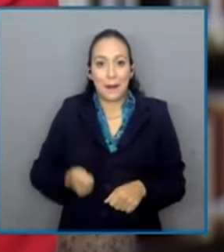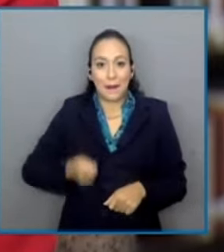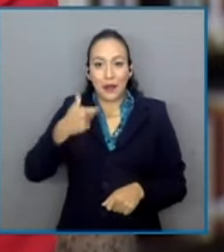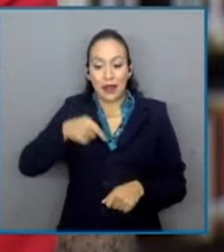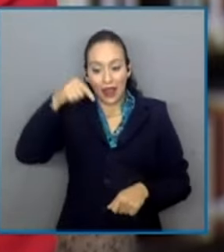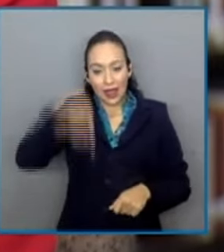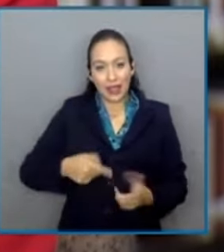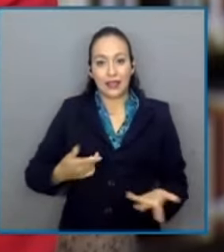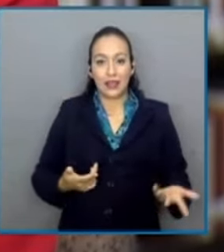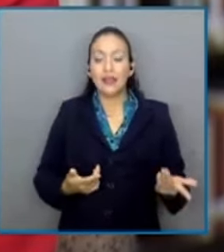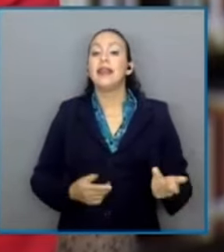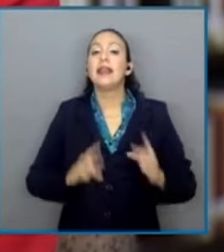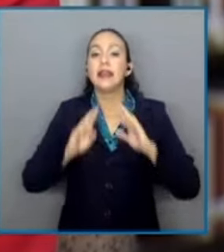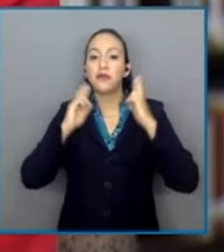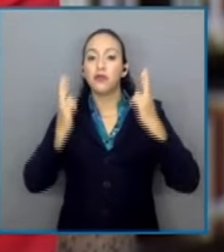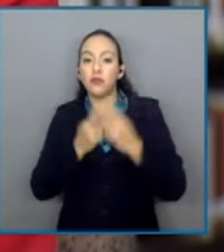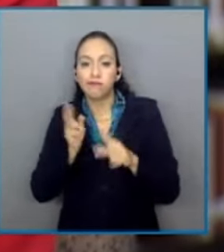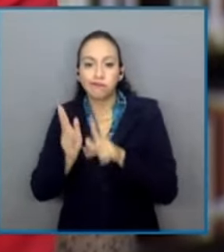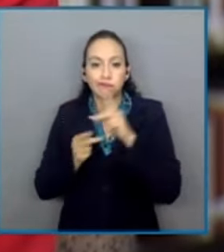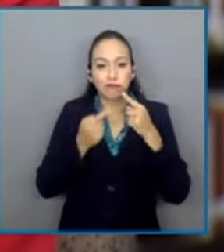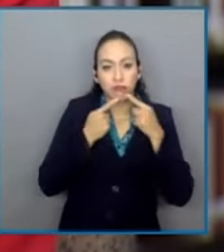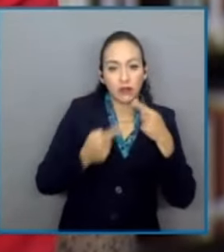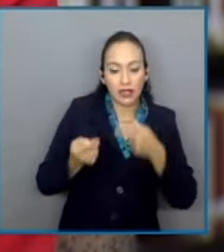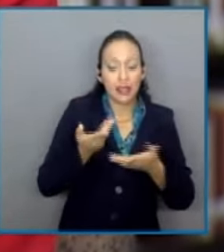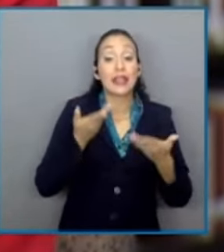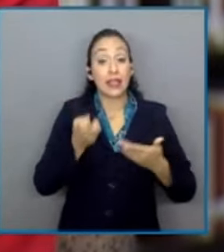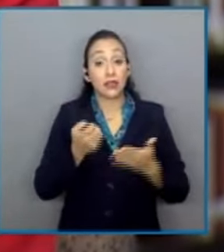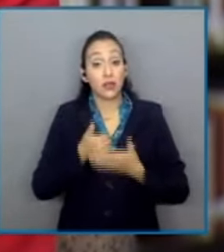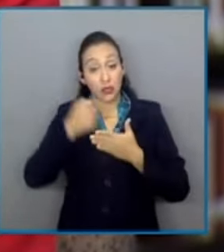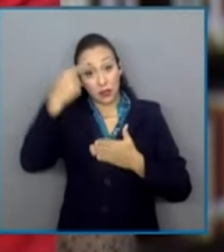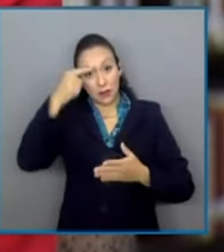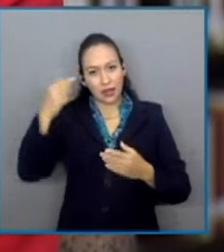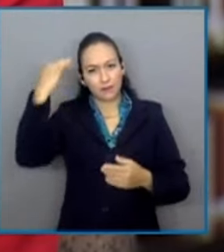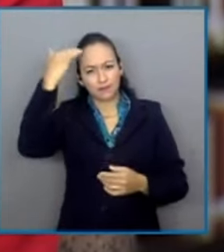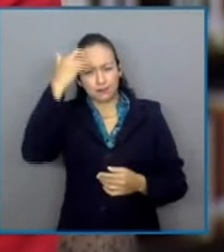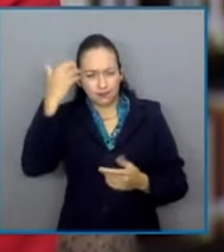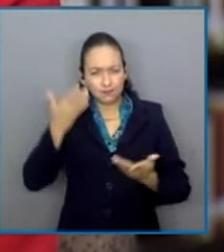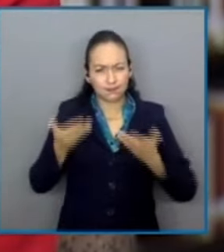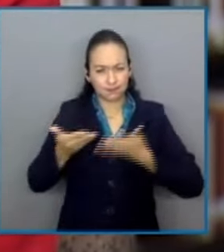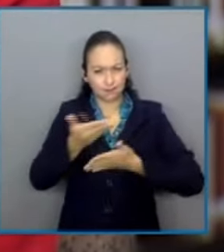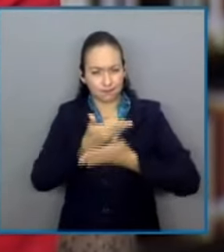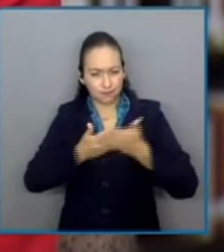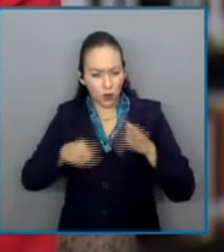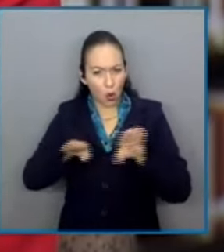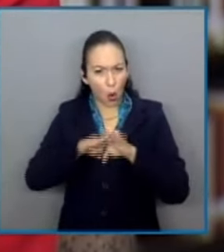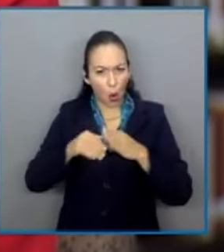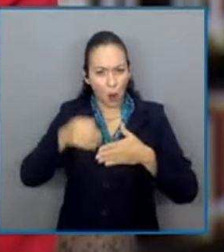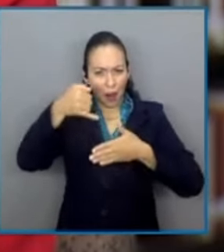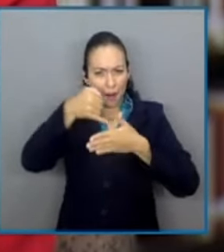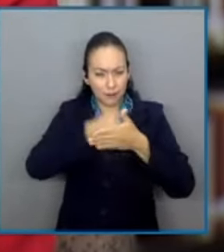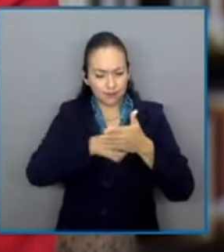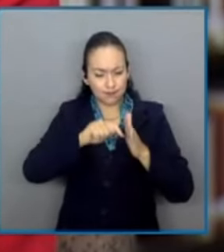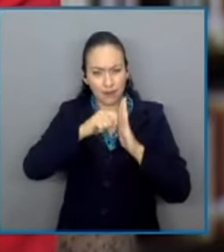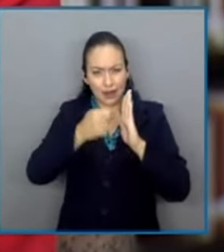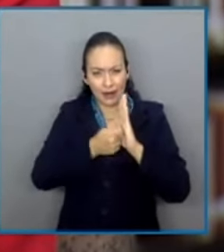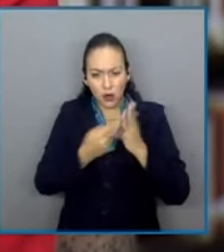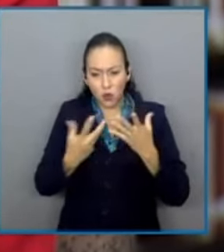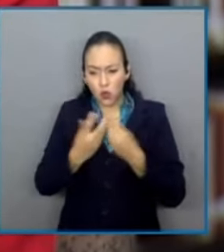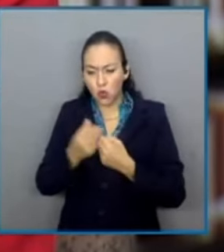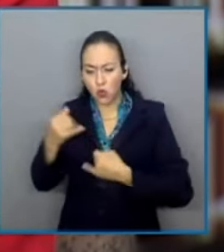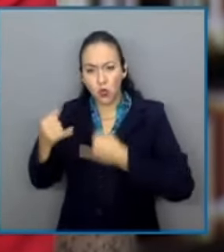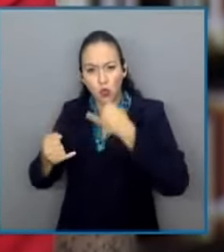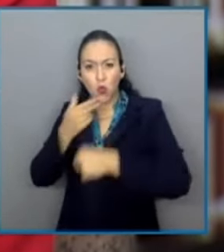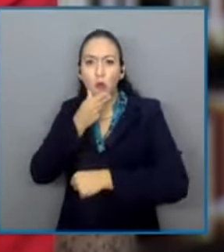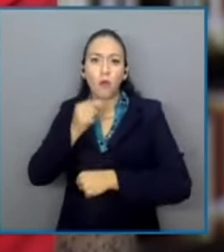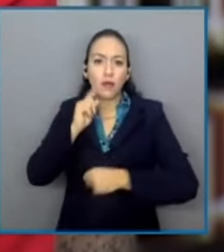que básicamente permita analizar desde una perspectiva técnica de la mano de los y las juzgadoras de este país, de la mano